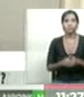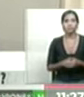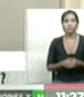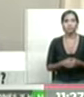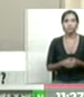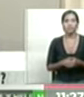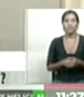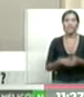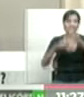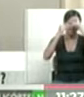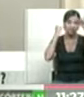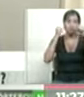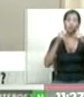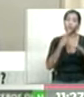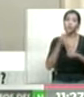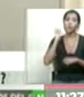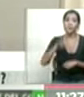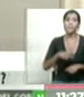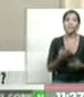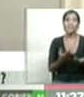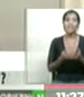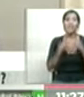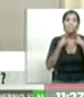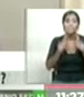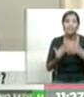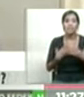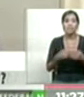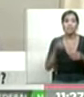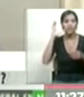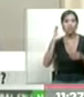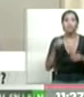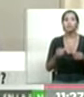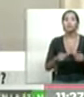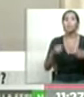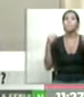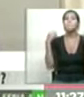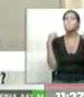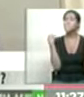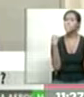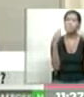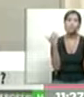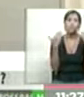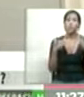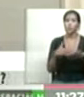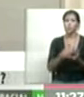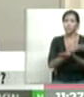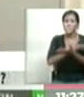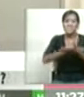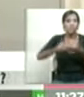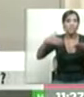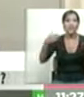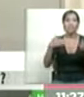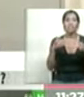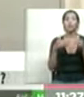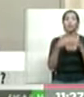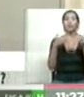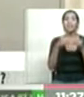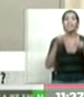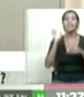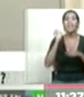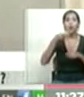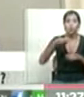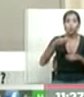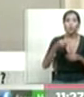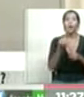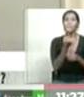El canciller Arreaza dijo también que las pérdidas para el país son millonarias en dólares y en euros. Denunció que, por ejemplo, hay bancos de